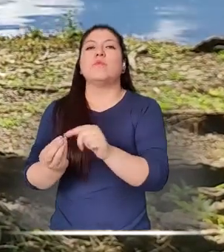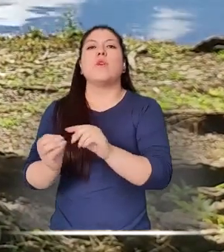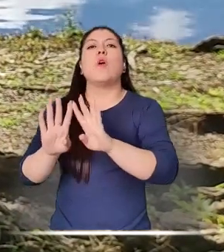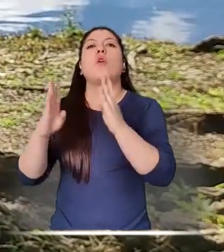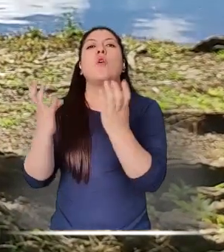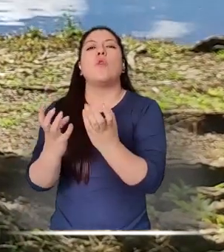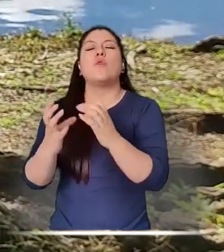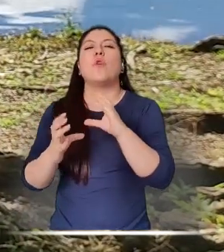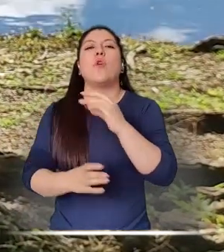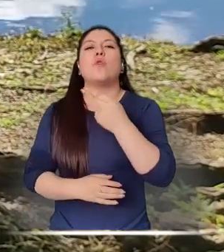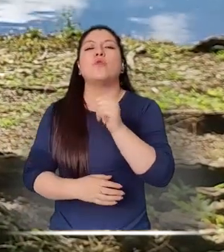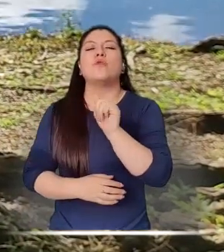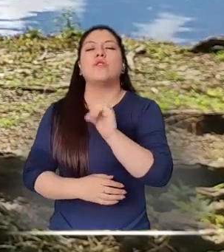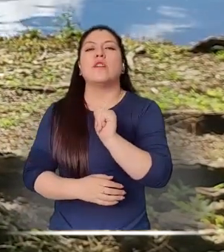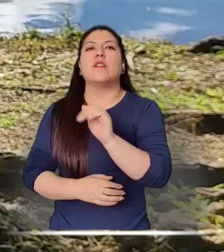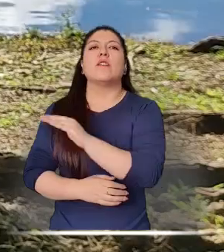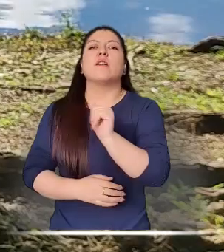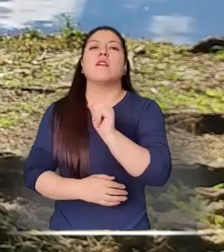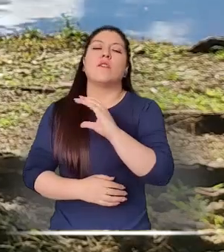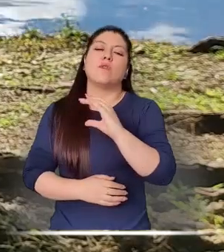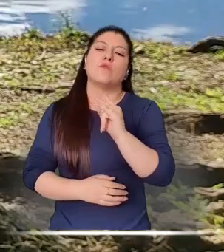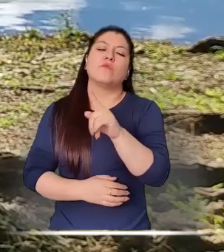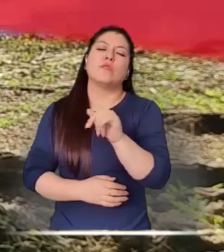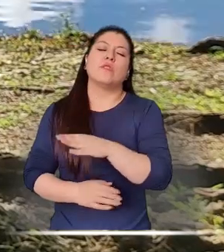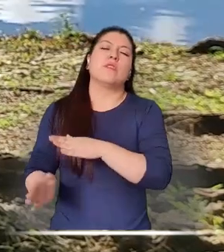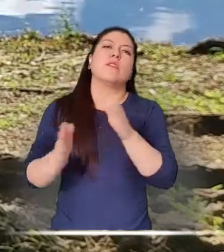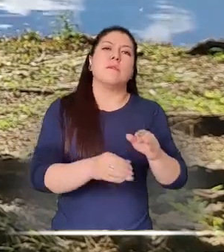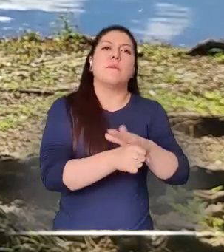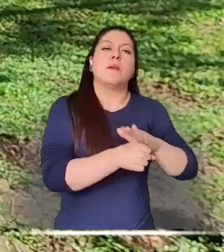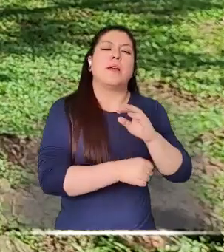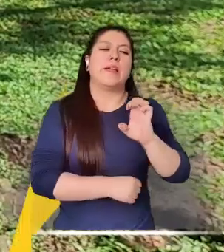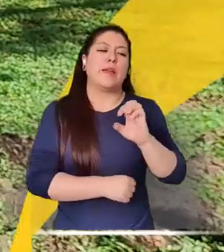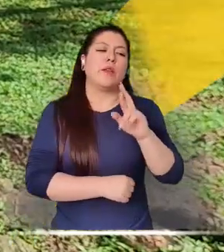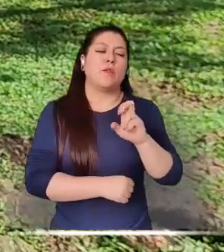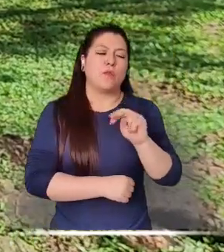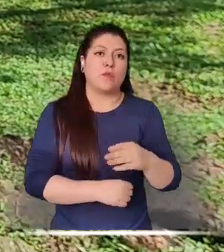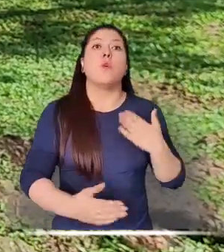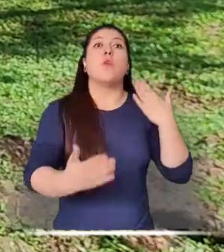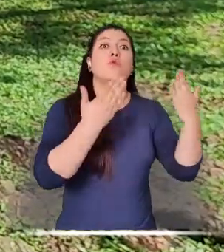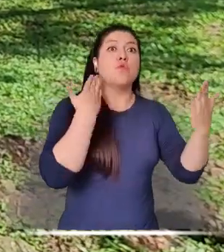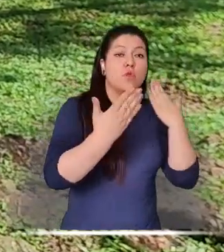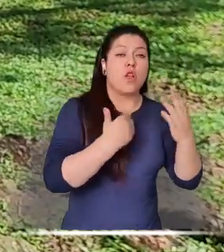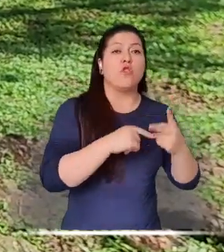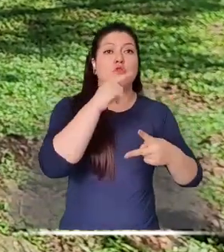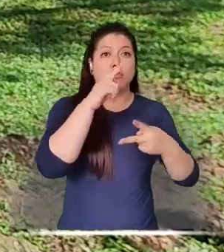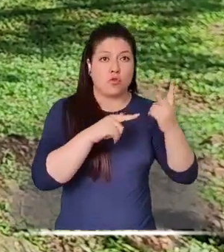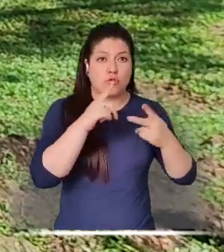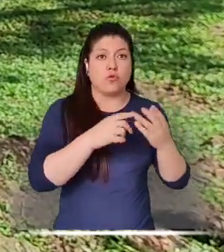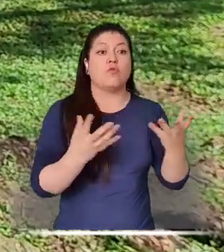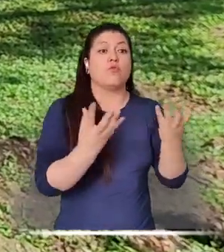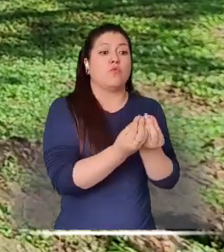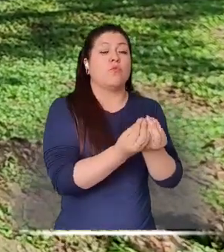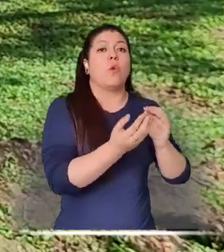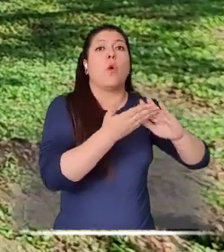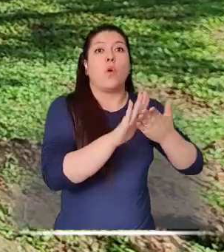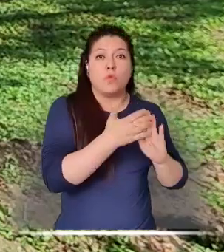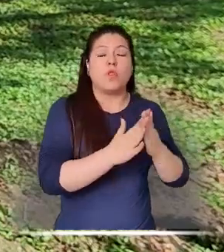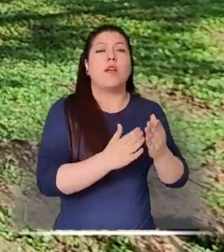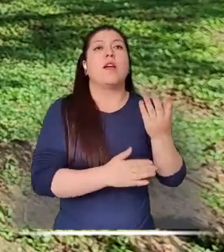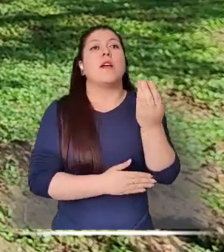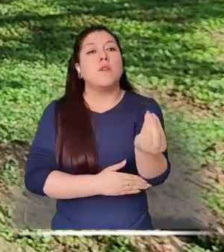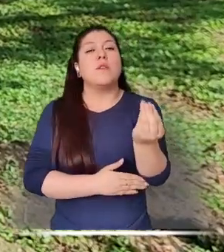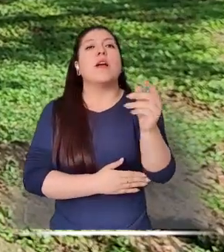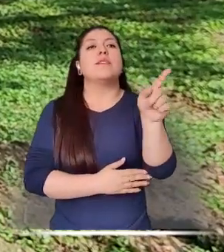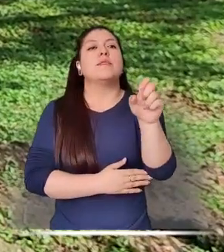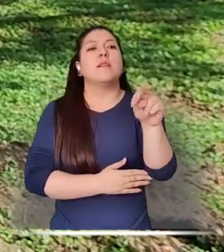del barrio La Unión y el establecimiento de reclusión del orden nacional Herón. En la zona rural del municipio de Mitú contamos con otros 2,